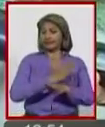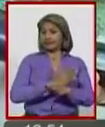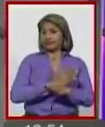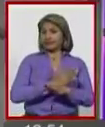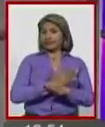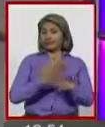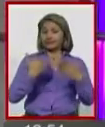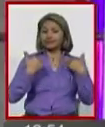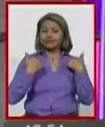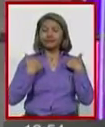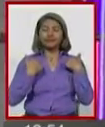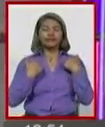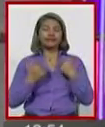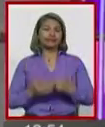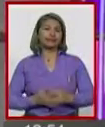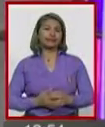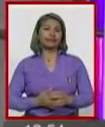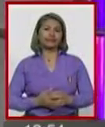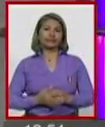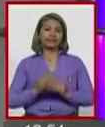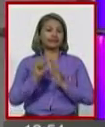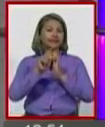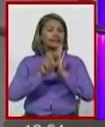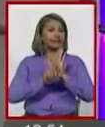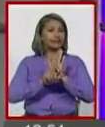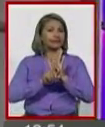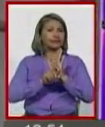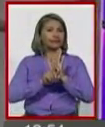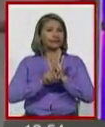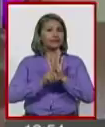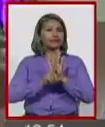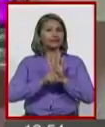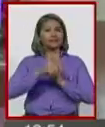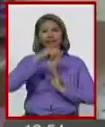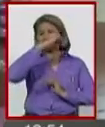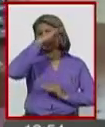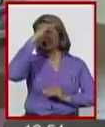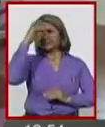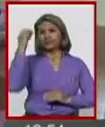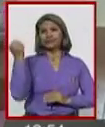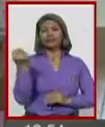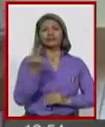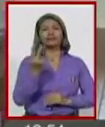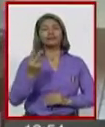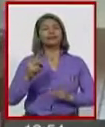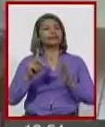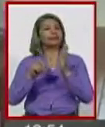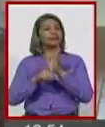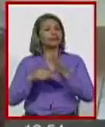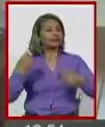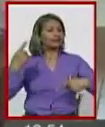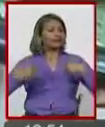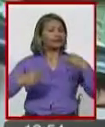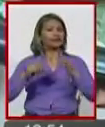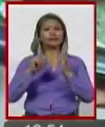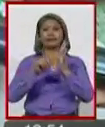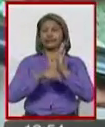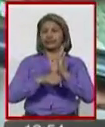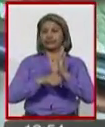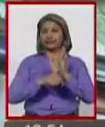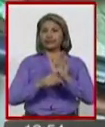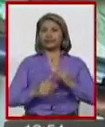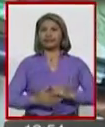sí tuvieron todavía relaciones sexuales al calor del alcohol y después de ello es que discuten y